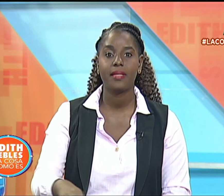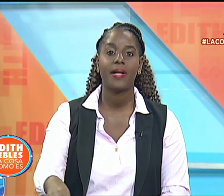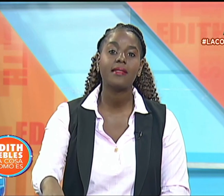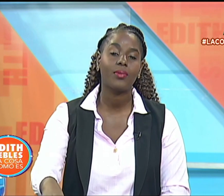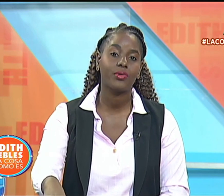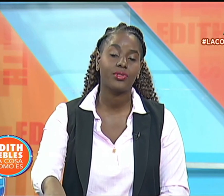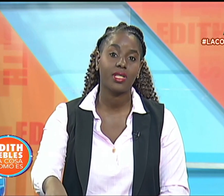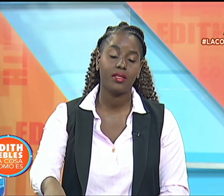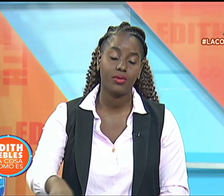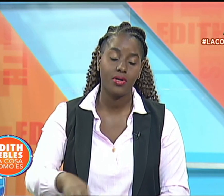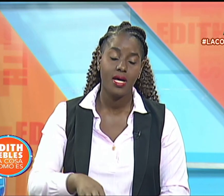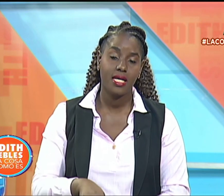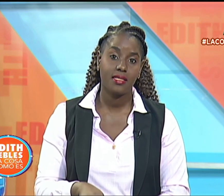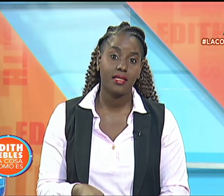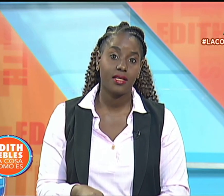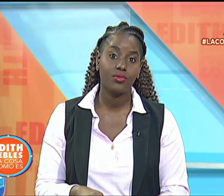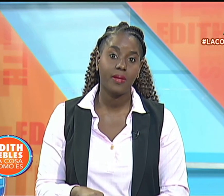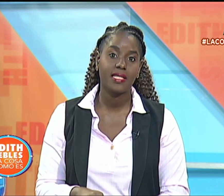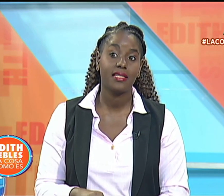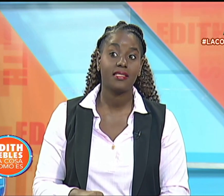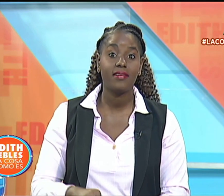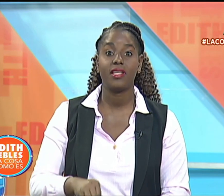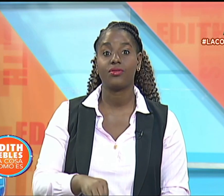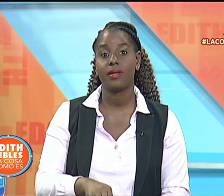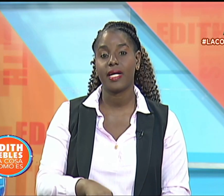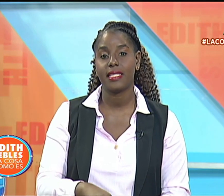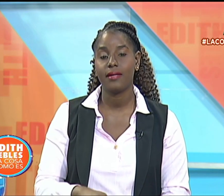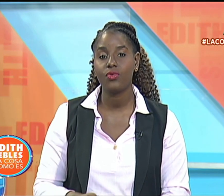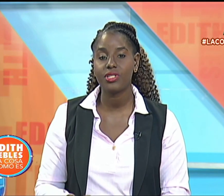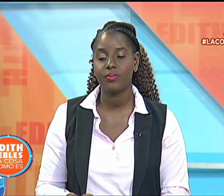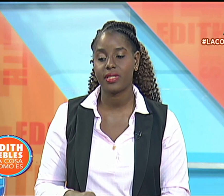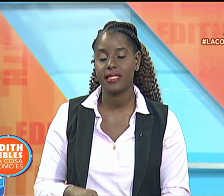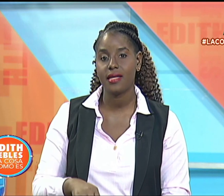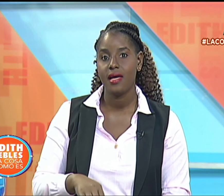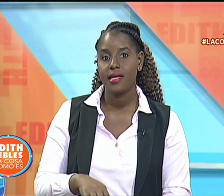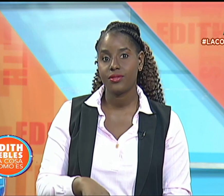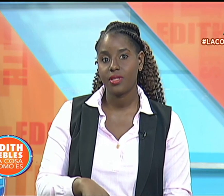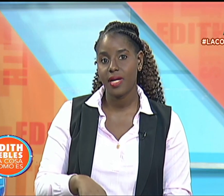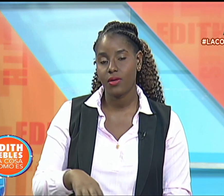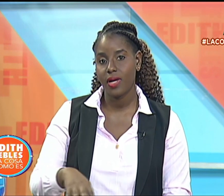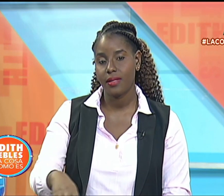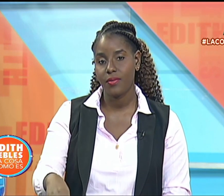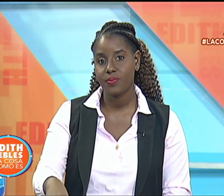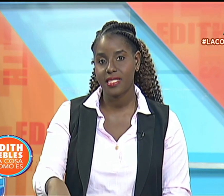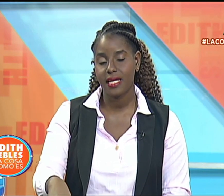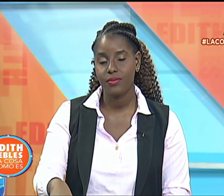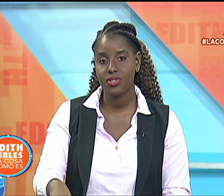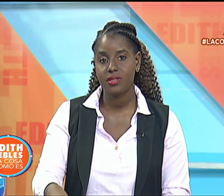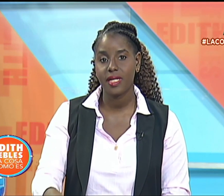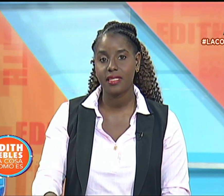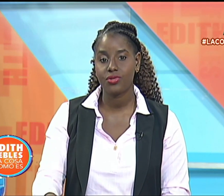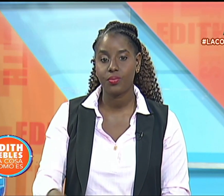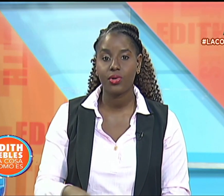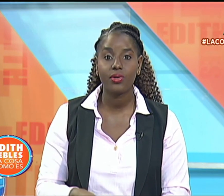obviamente pasan por nuestro territorio. Es decir, que es un tema sensible, es un tema que tiene mucha importancia y es un tema al cual debemos prestarle